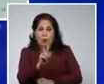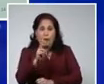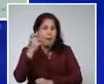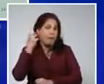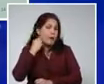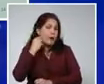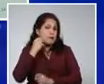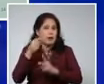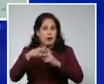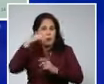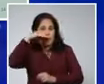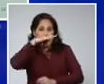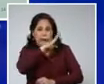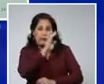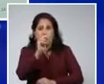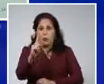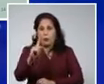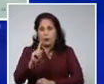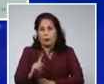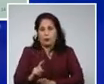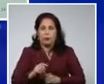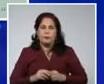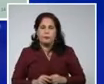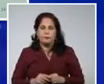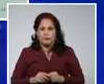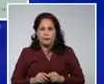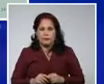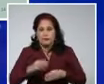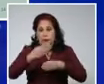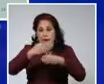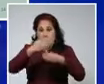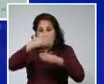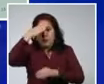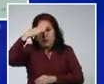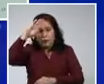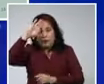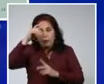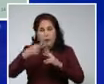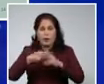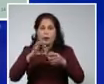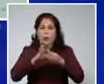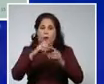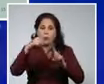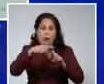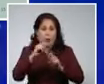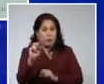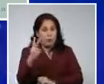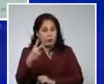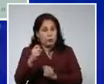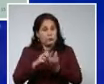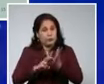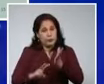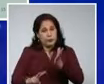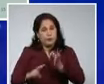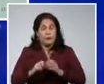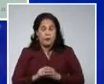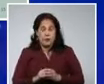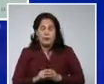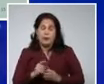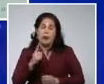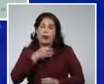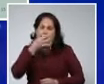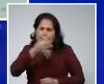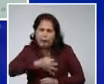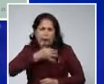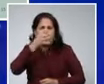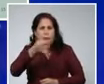Guiza 1 en cada uno. Santiago de Cuba y Guantánamo, dos provincias que, como se ha dicho, se